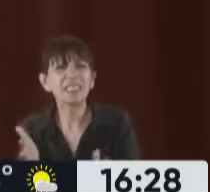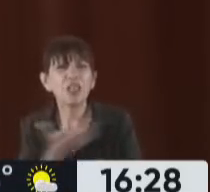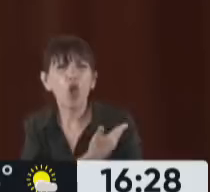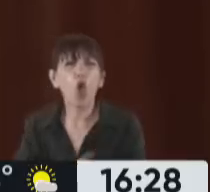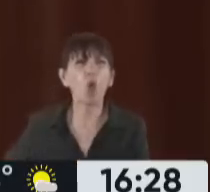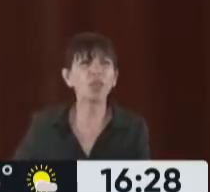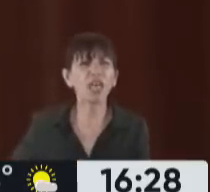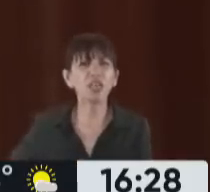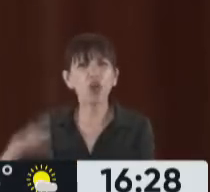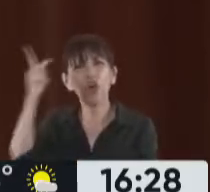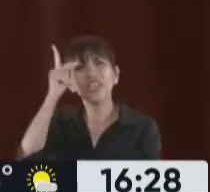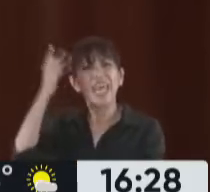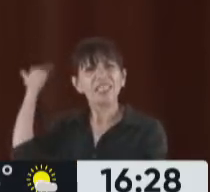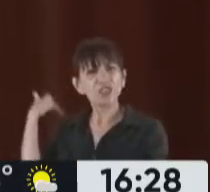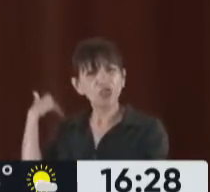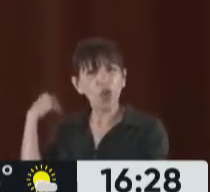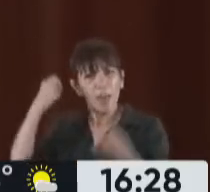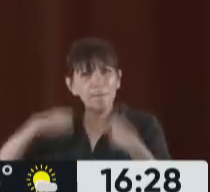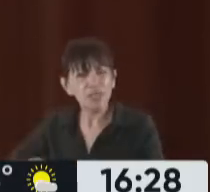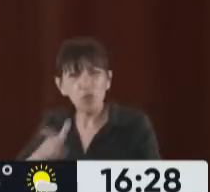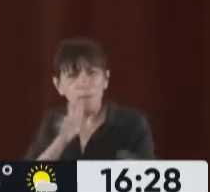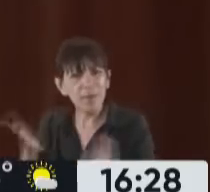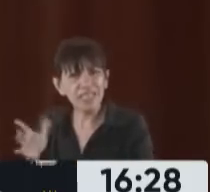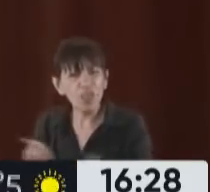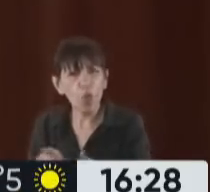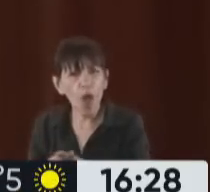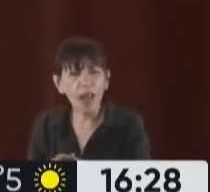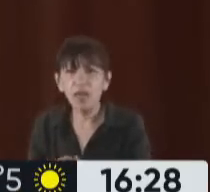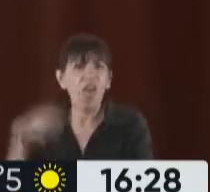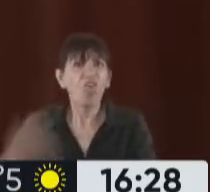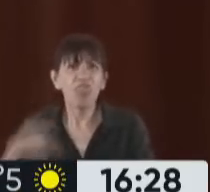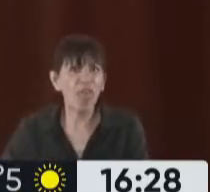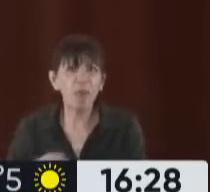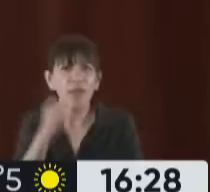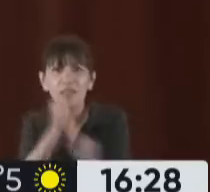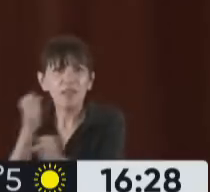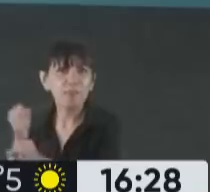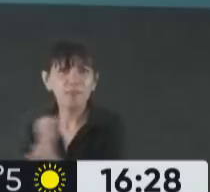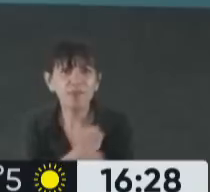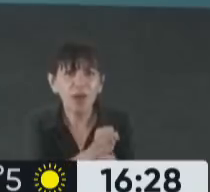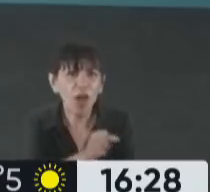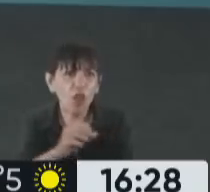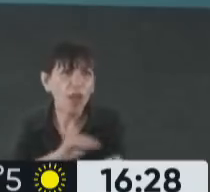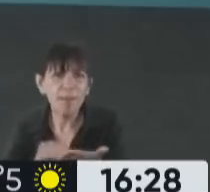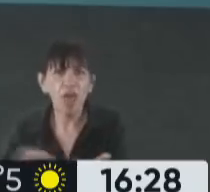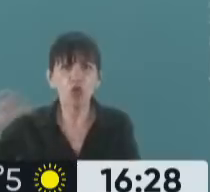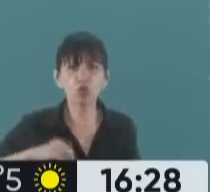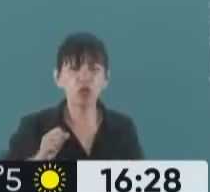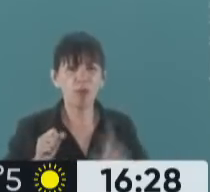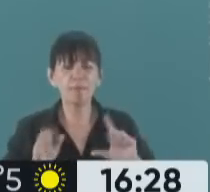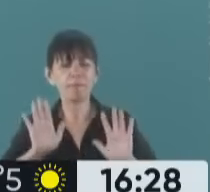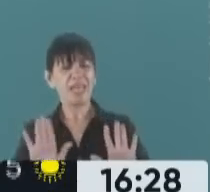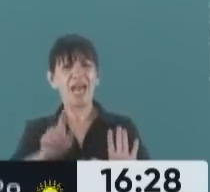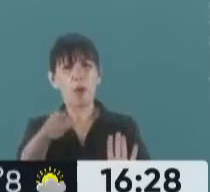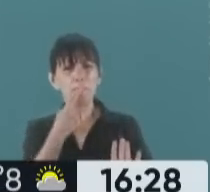Kirchner? Había que mejorar sí o sí el poder adquisitivo de los trabajadores. ¿Es una pregunta o es una